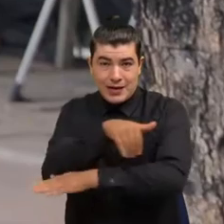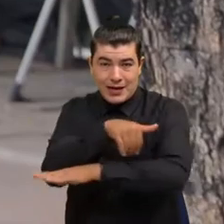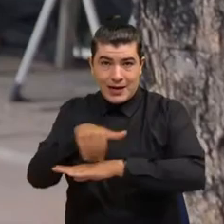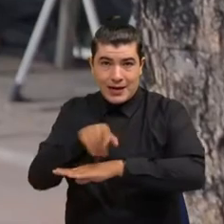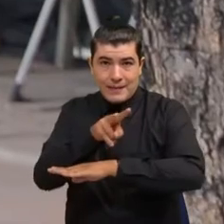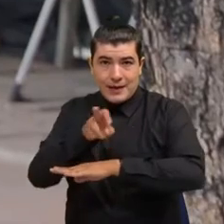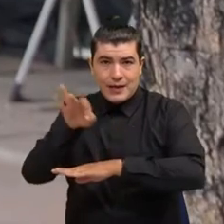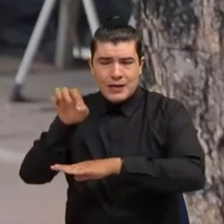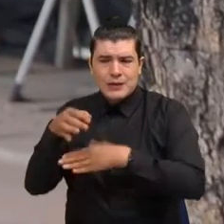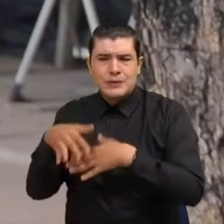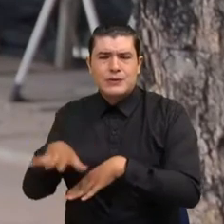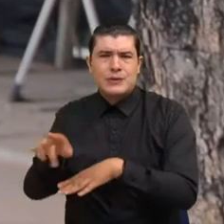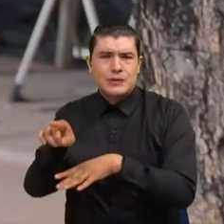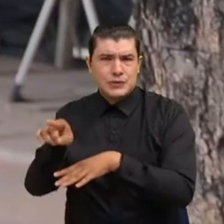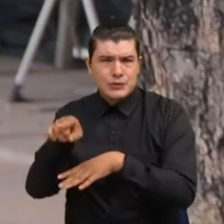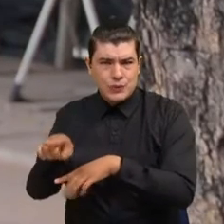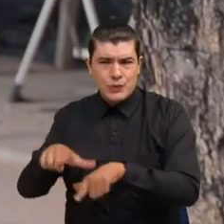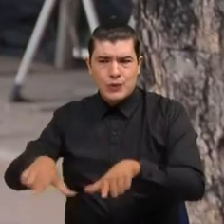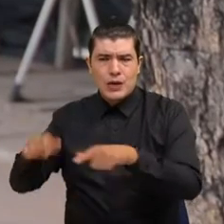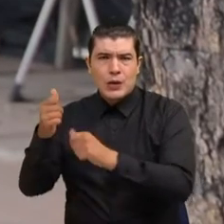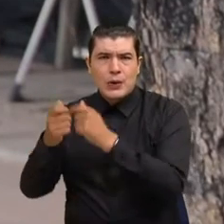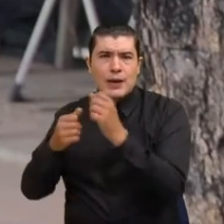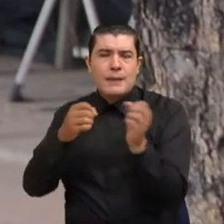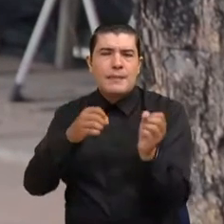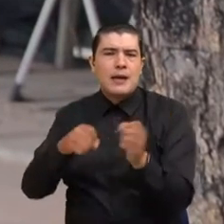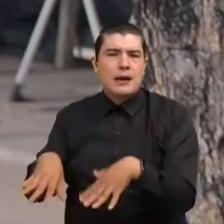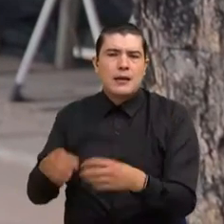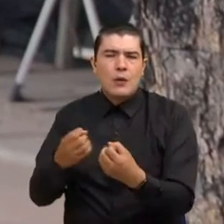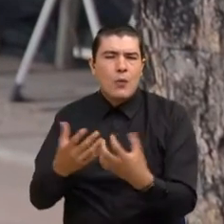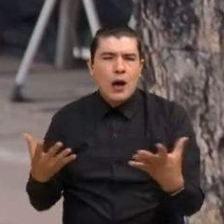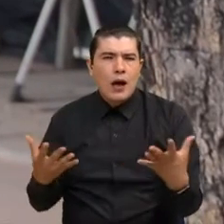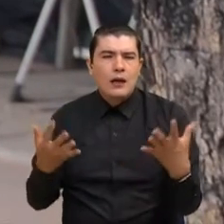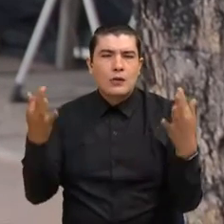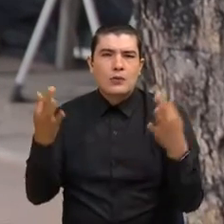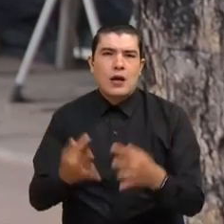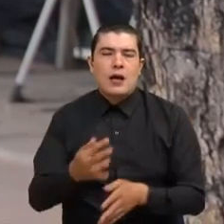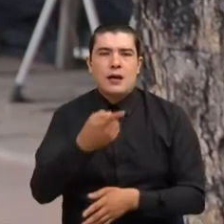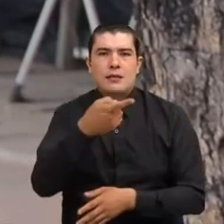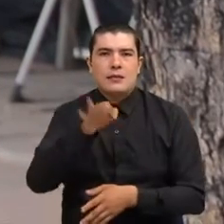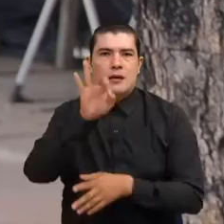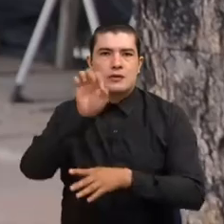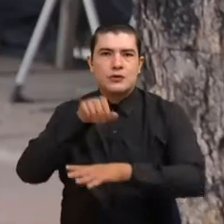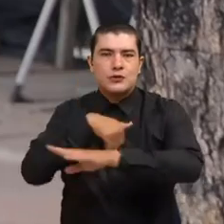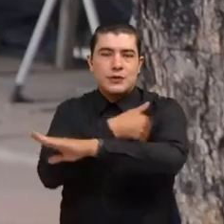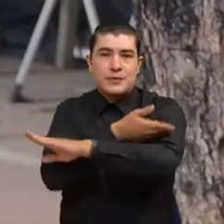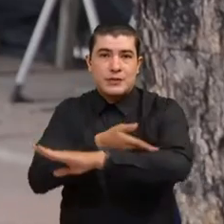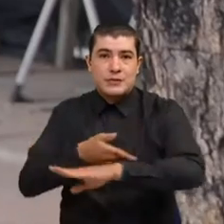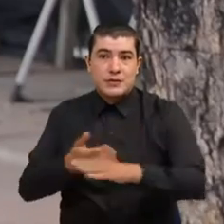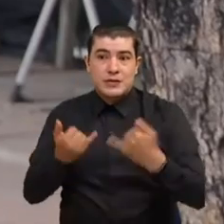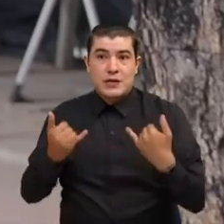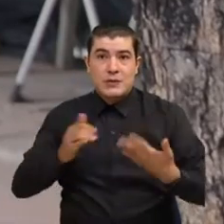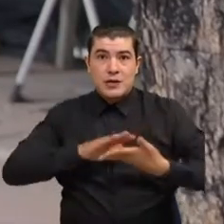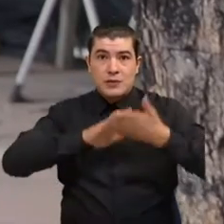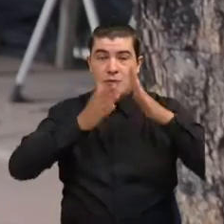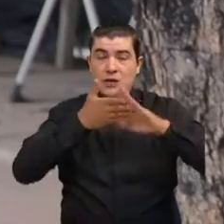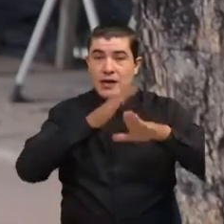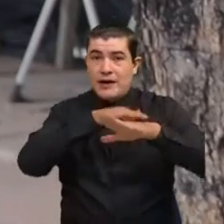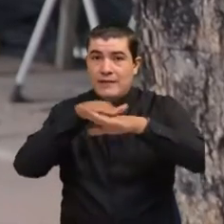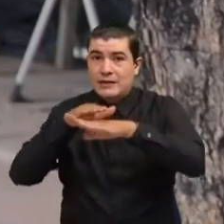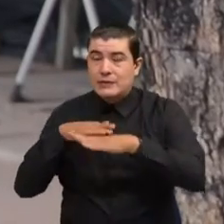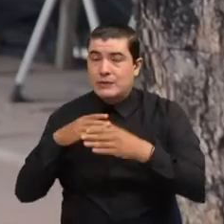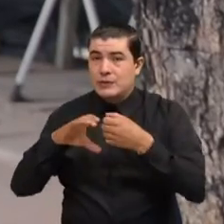alrededor de 18 millones de pesos en equipos. Ellos han manifestado que realmente la inseguridad en Barranca Bermeja cada día es